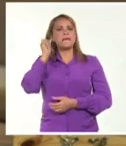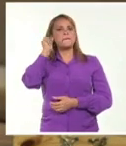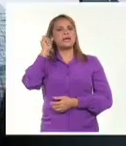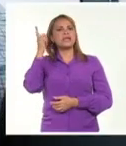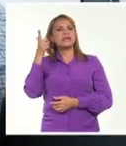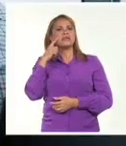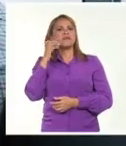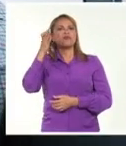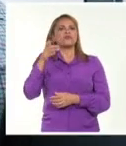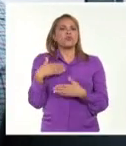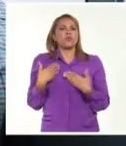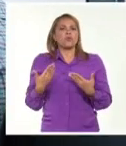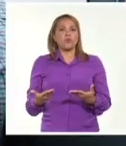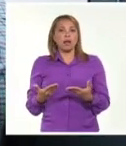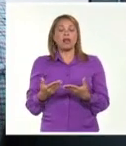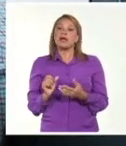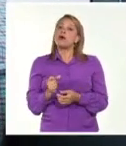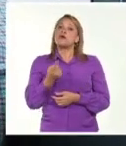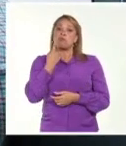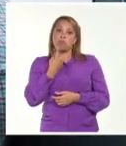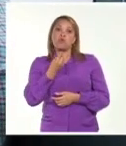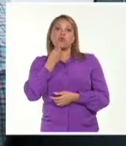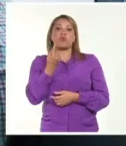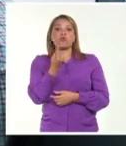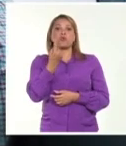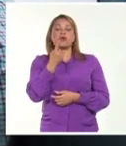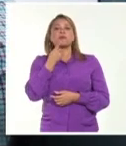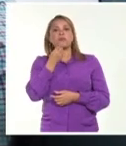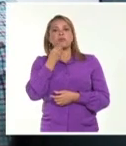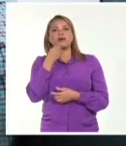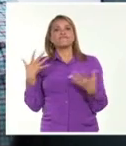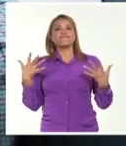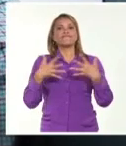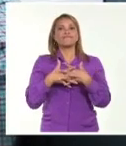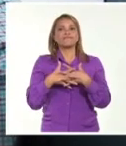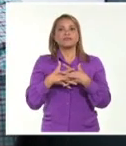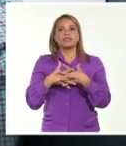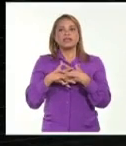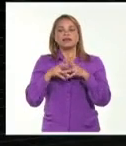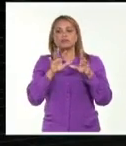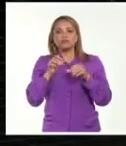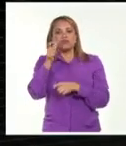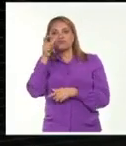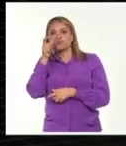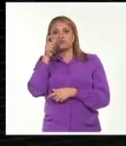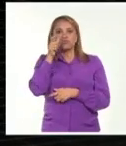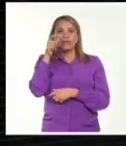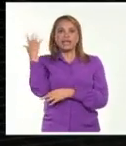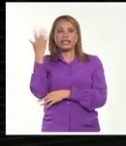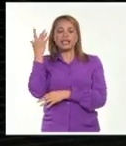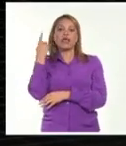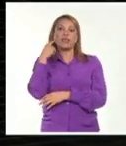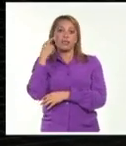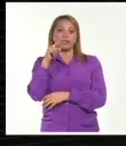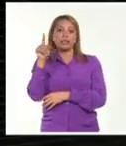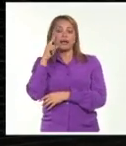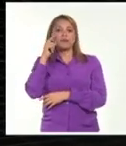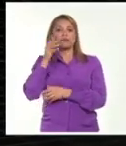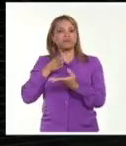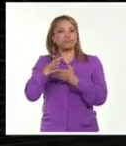futuro? Una pudiera estar relacionada con la importancia de un correcto monitoreo del estado del tiempo espacial y de